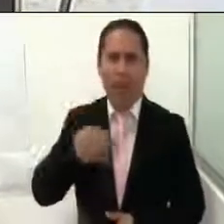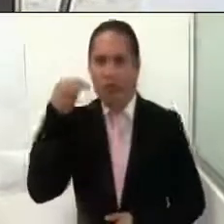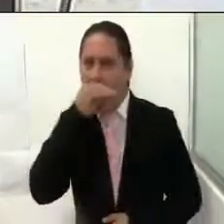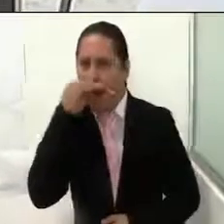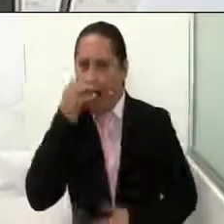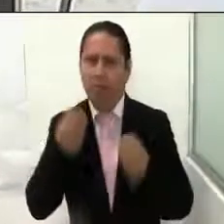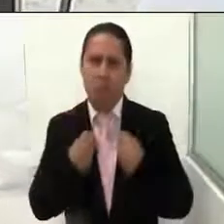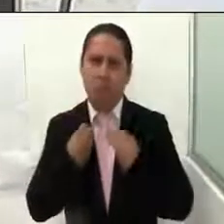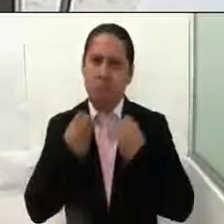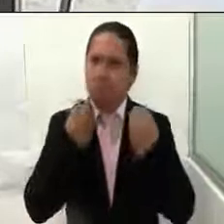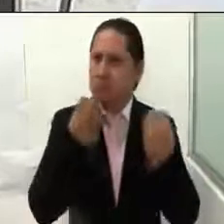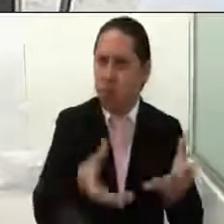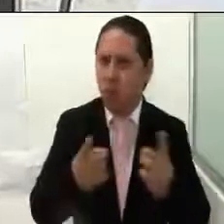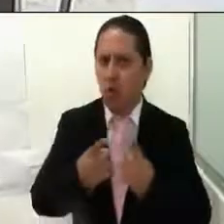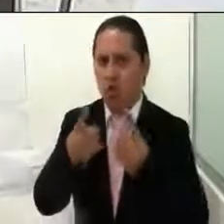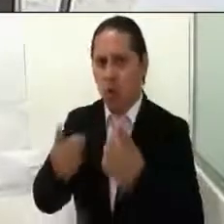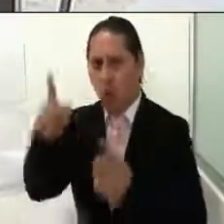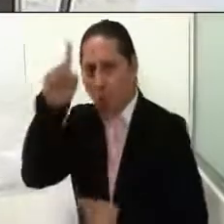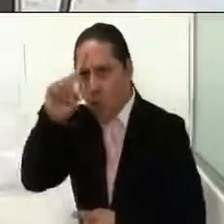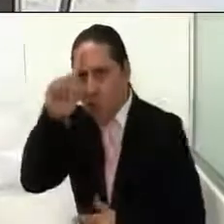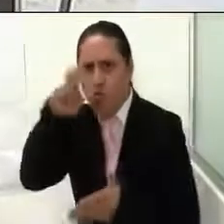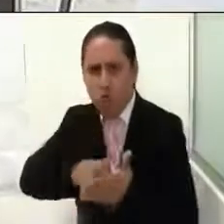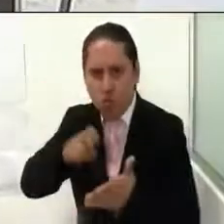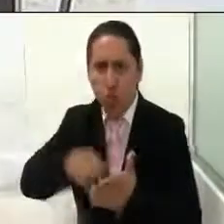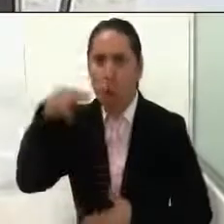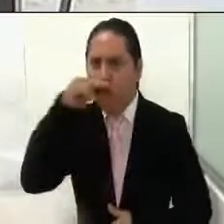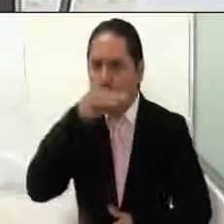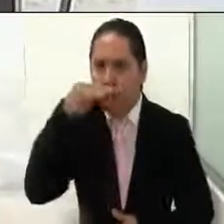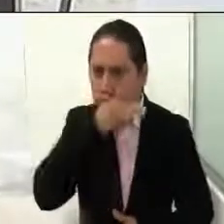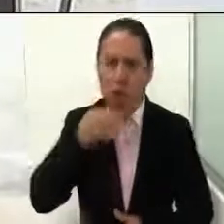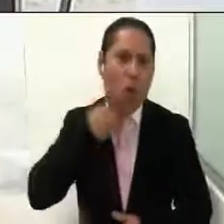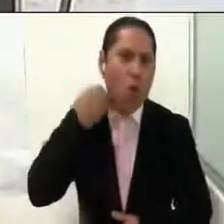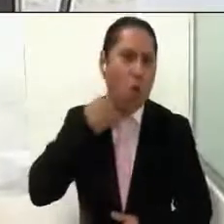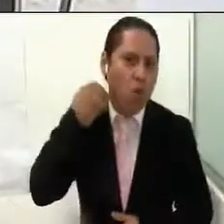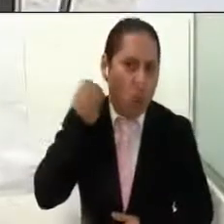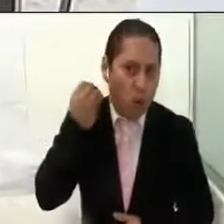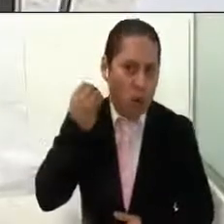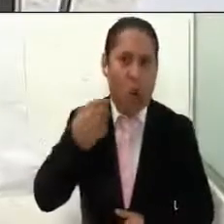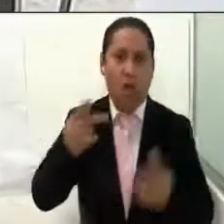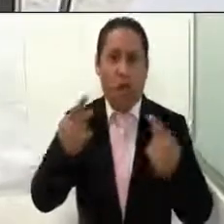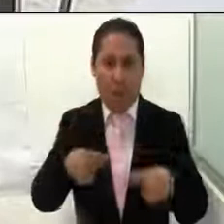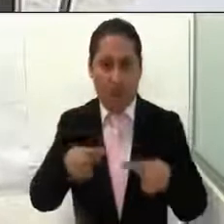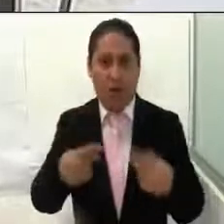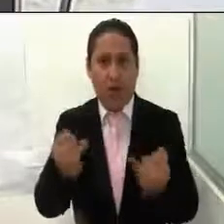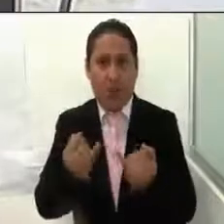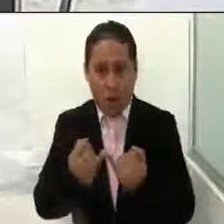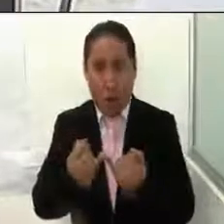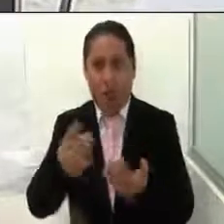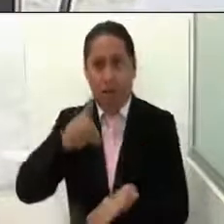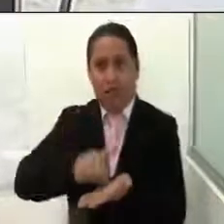la ciudadanía en general asesoría jurídica gratuita y en especial a personas con capacidades y